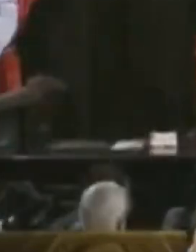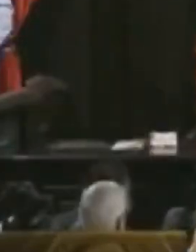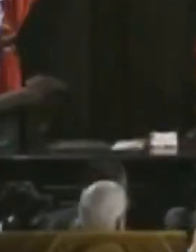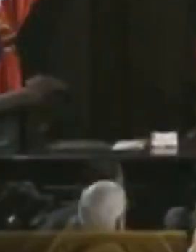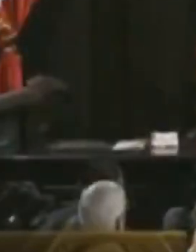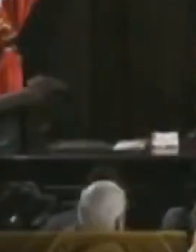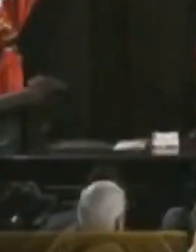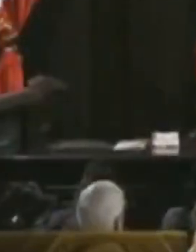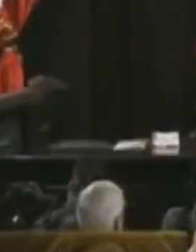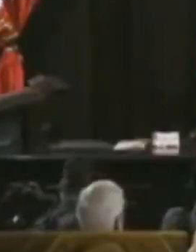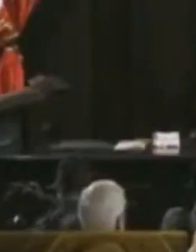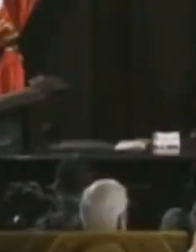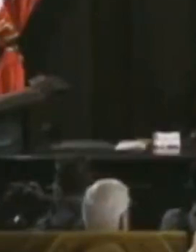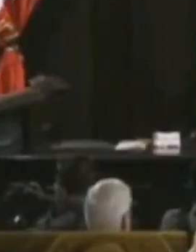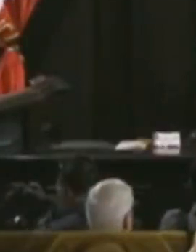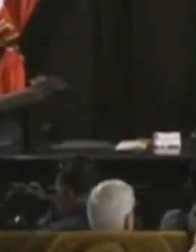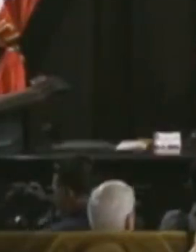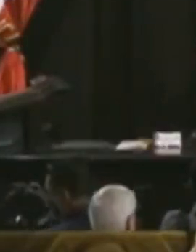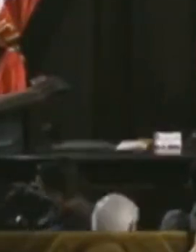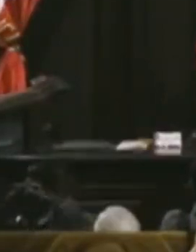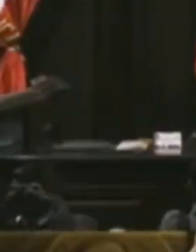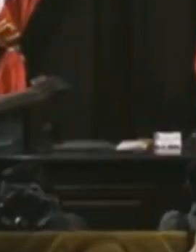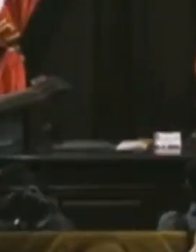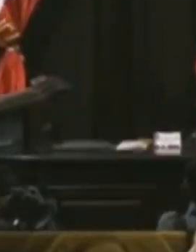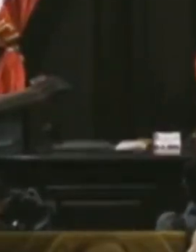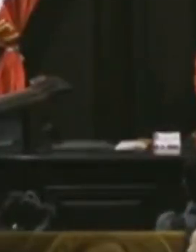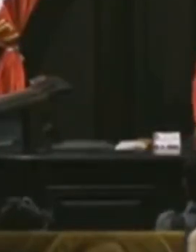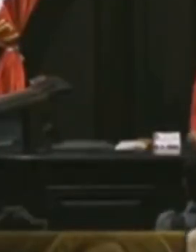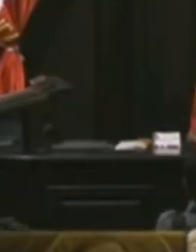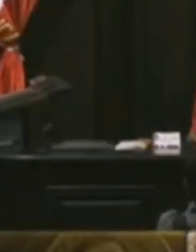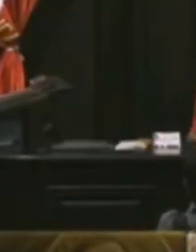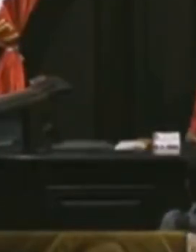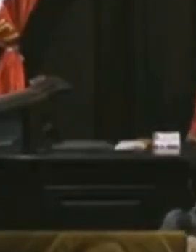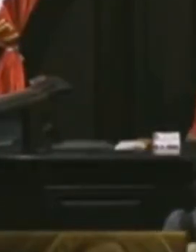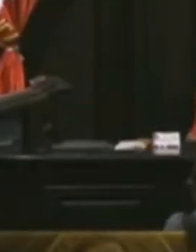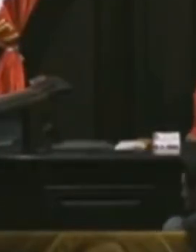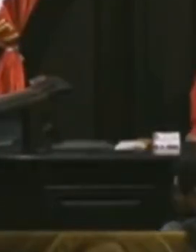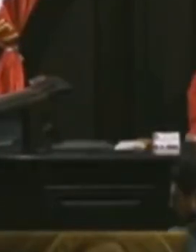Gracias. Sírvanse tomar asiento.